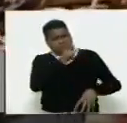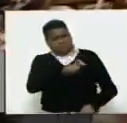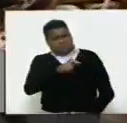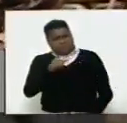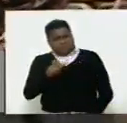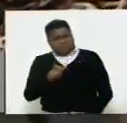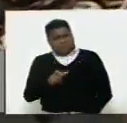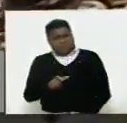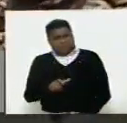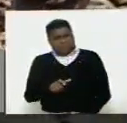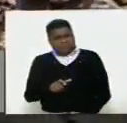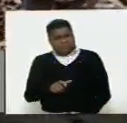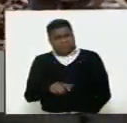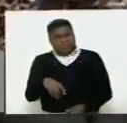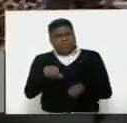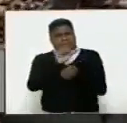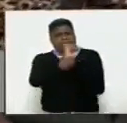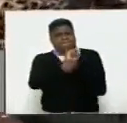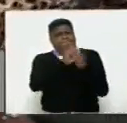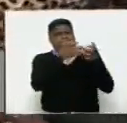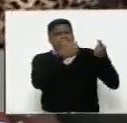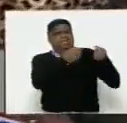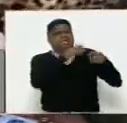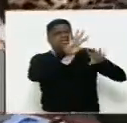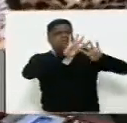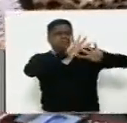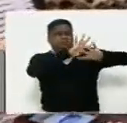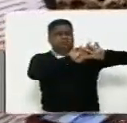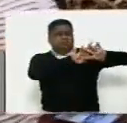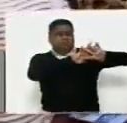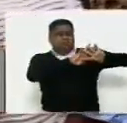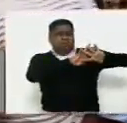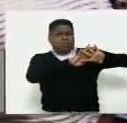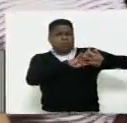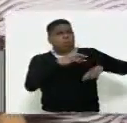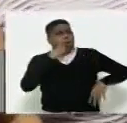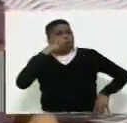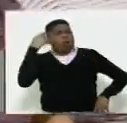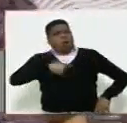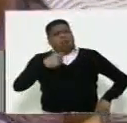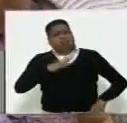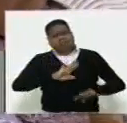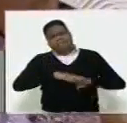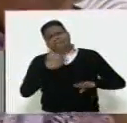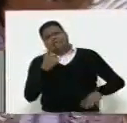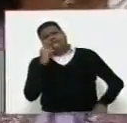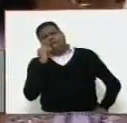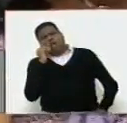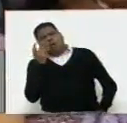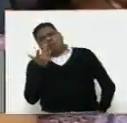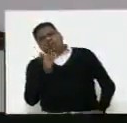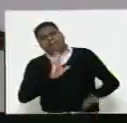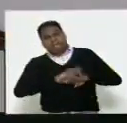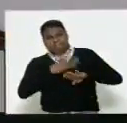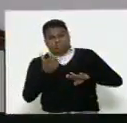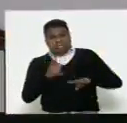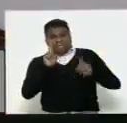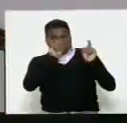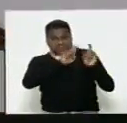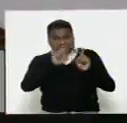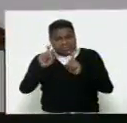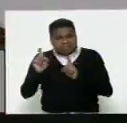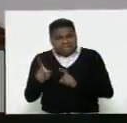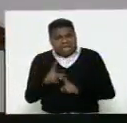que están presos, privados de libertad, son hombres. Porque los enseñaron a